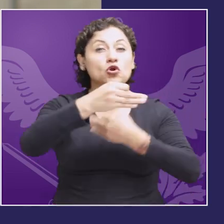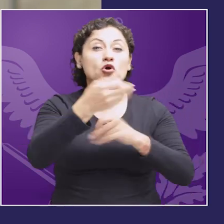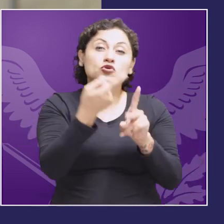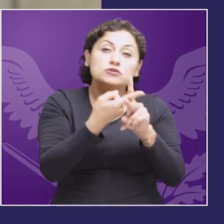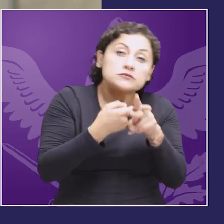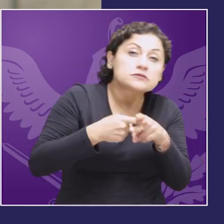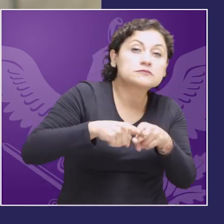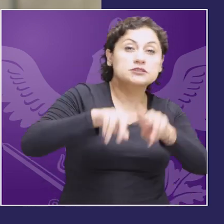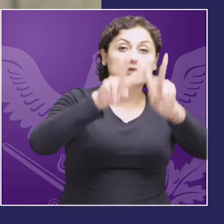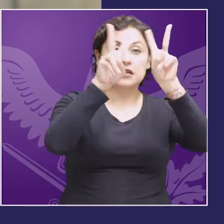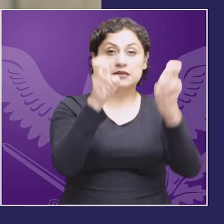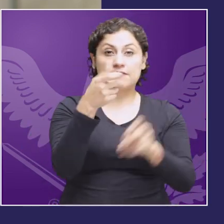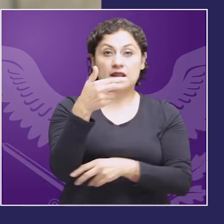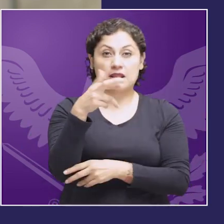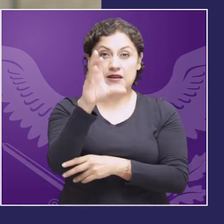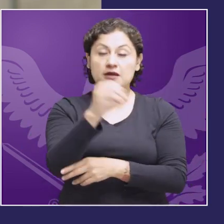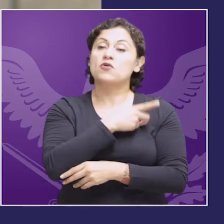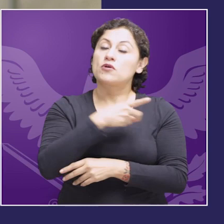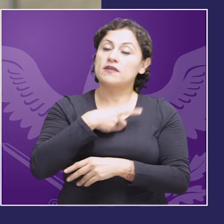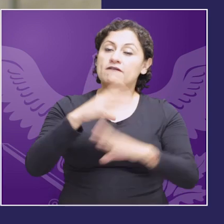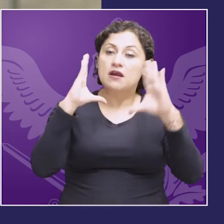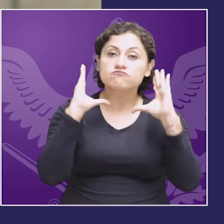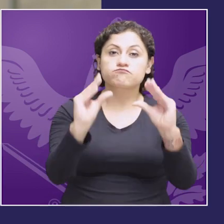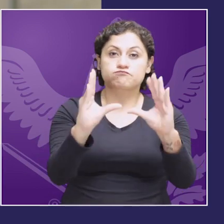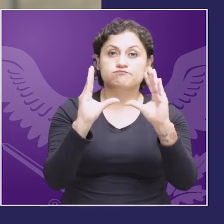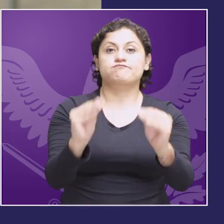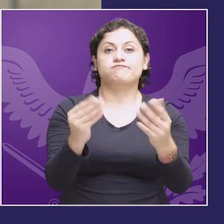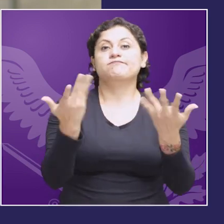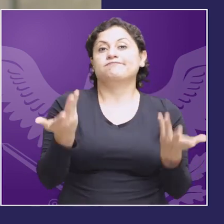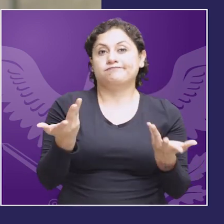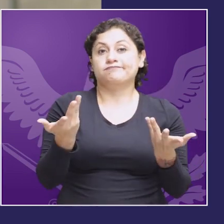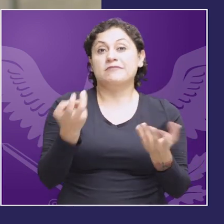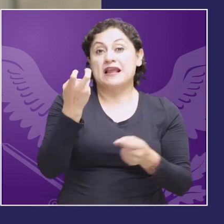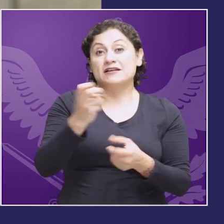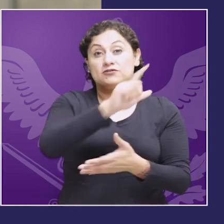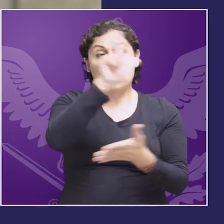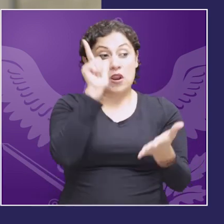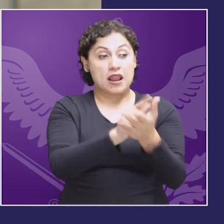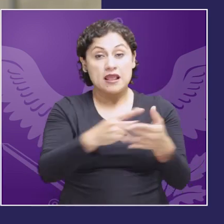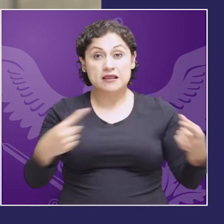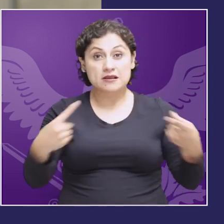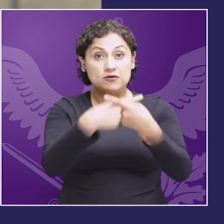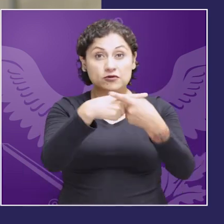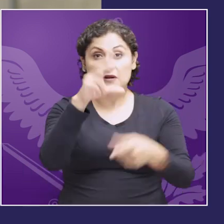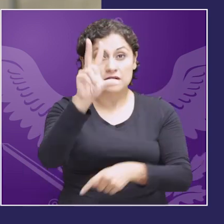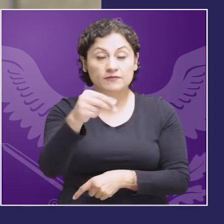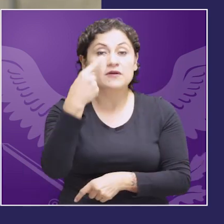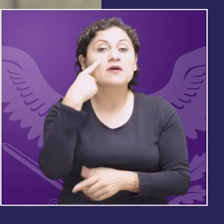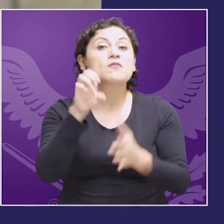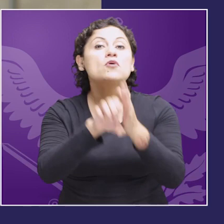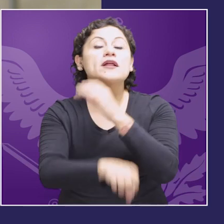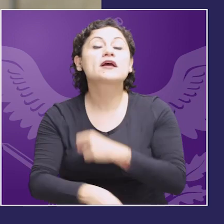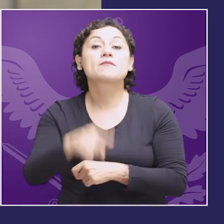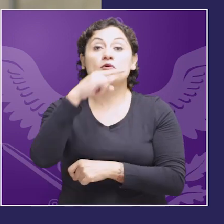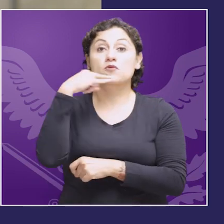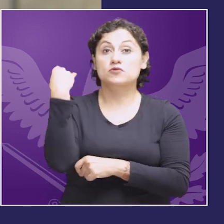estar obligatoriamente, hacer una especie de inducción en materia de género, es vital. Y eso muchas veces nos juega en